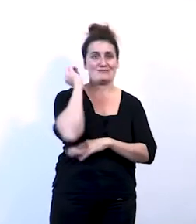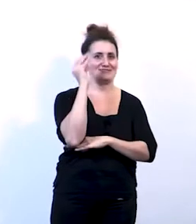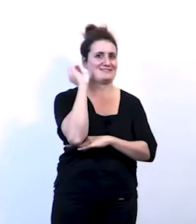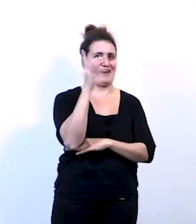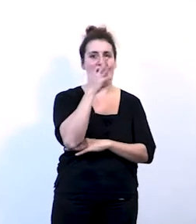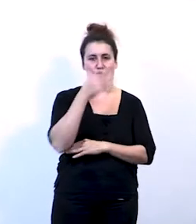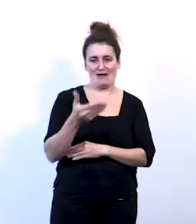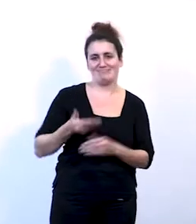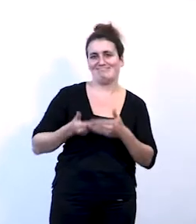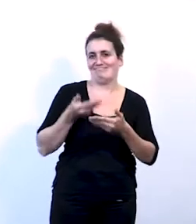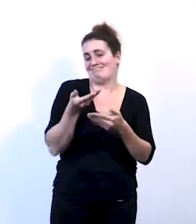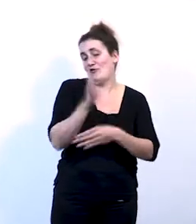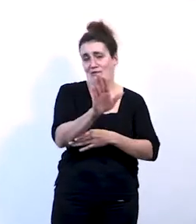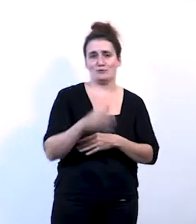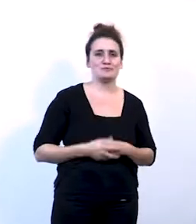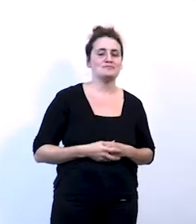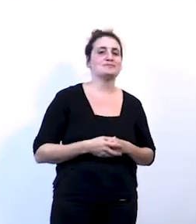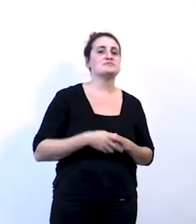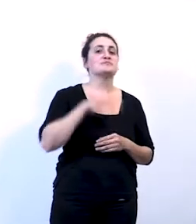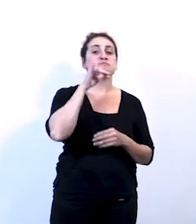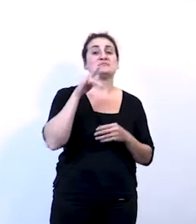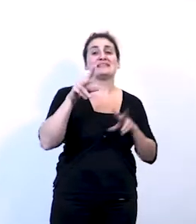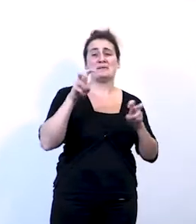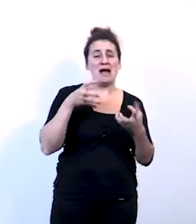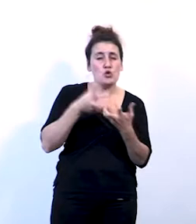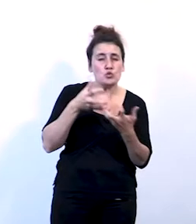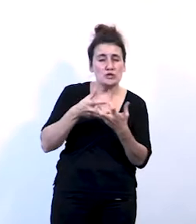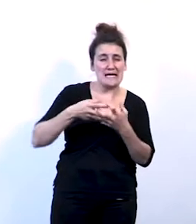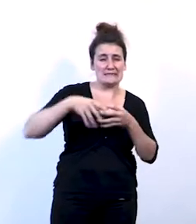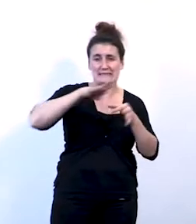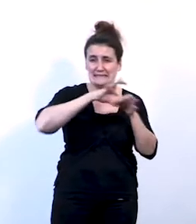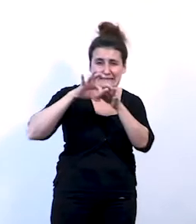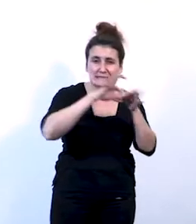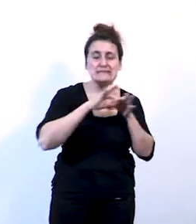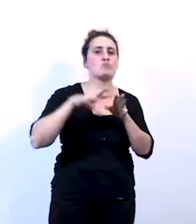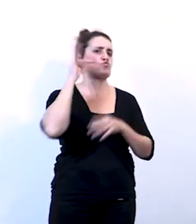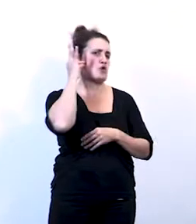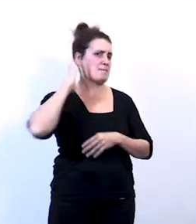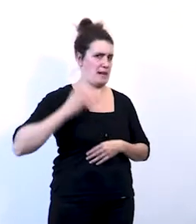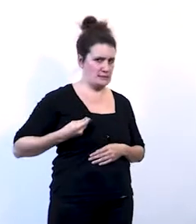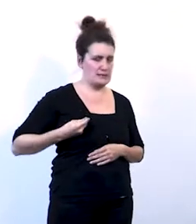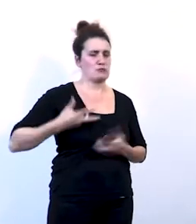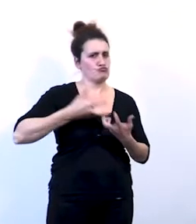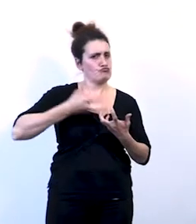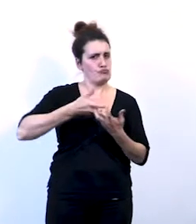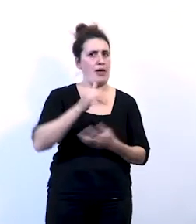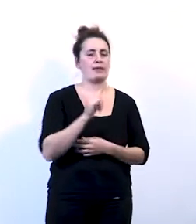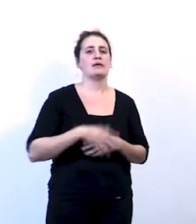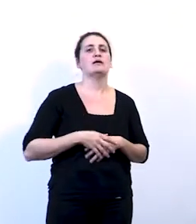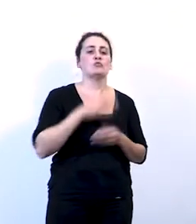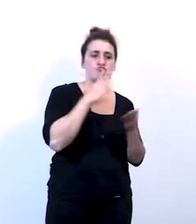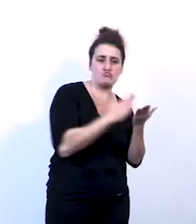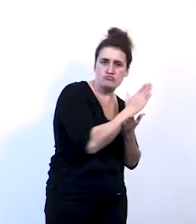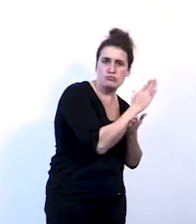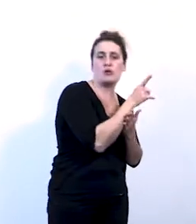que a continuación nos vamos a ofrecer. Nos acercaremos a las luchas interconectadas que mantienen las mujeres palestinas. Por un lado, la